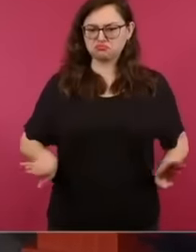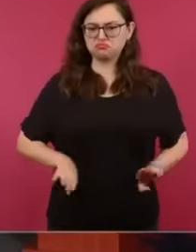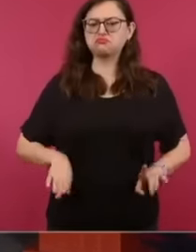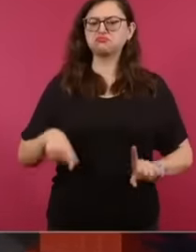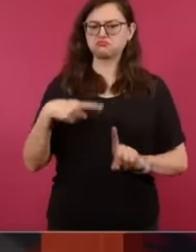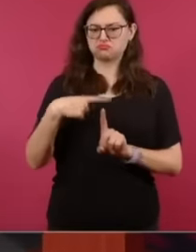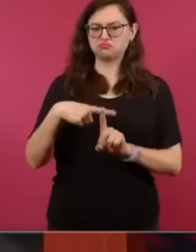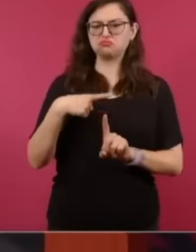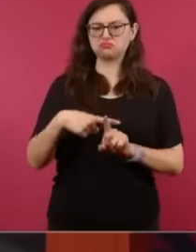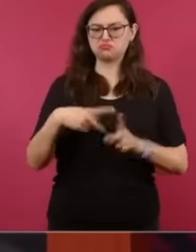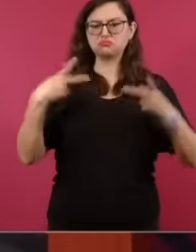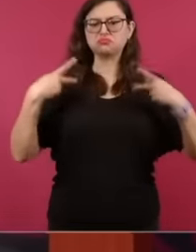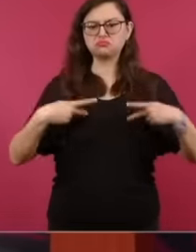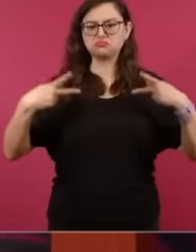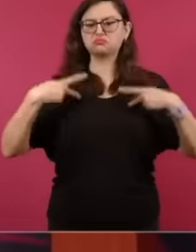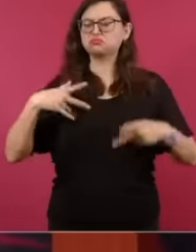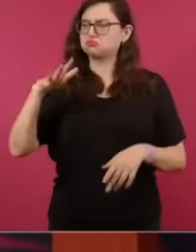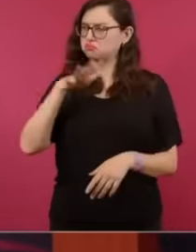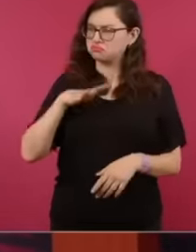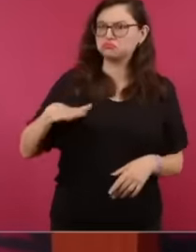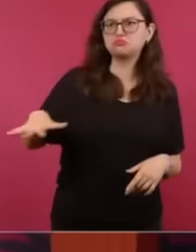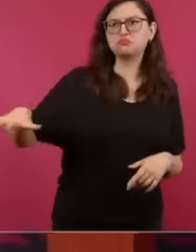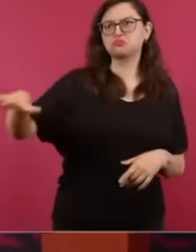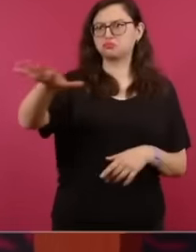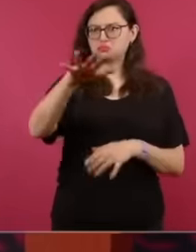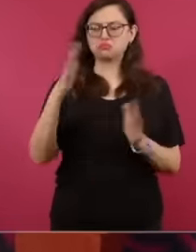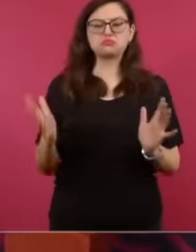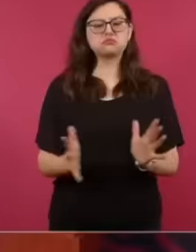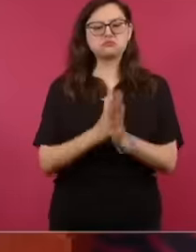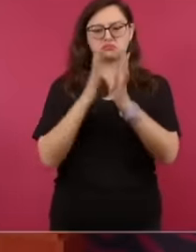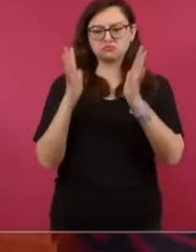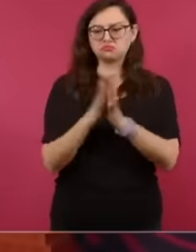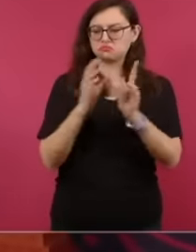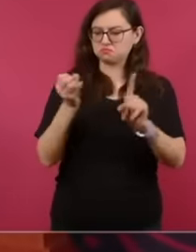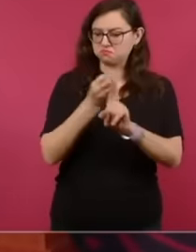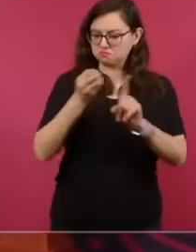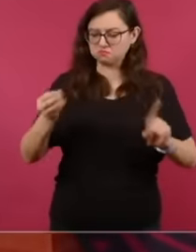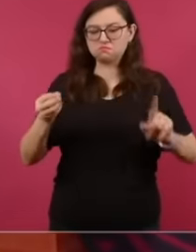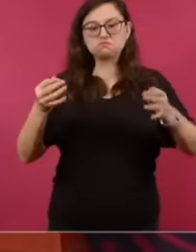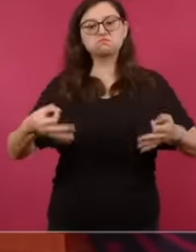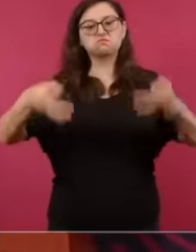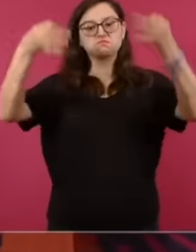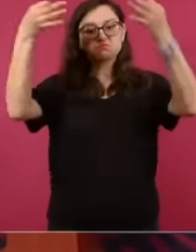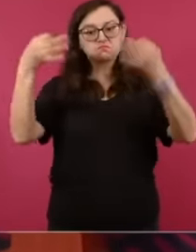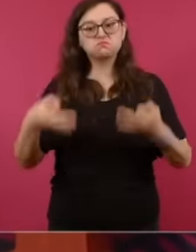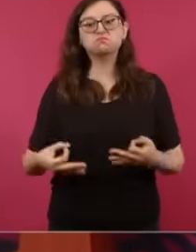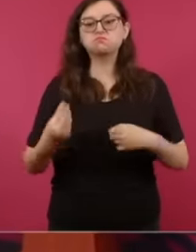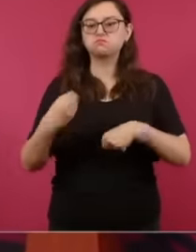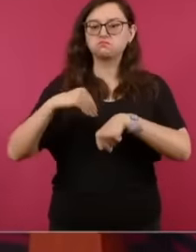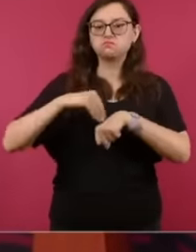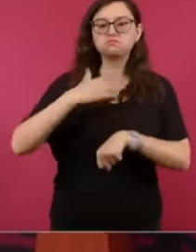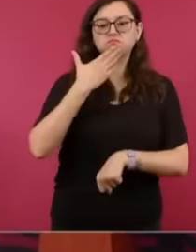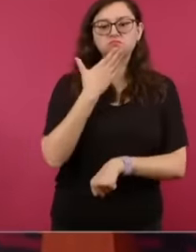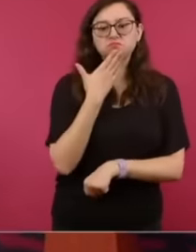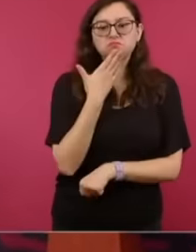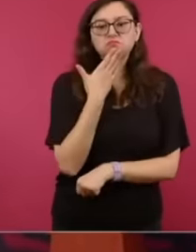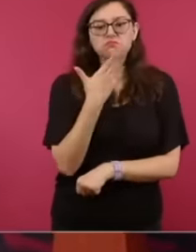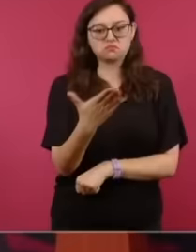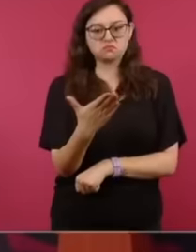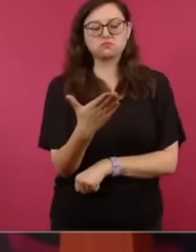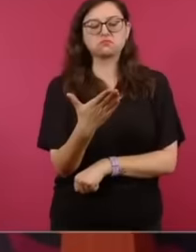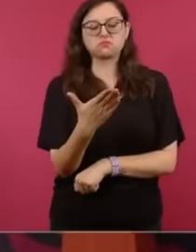va a portarse como siempre, a la altura de las circunstancias. Nuestro